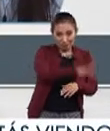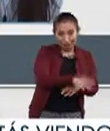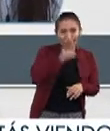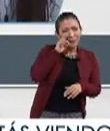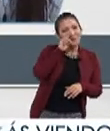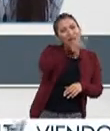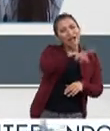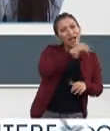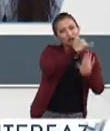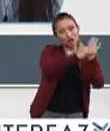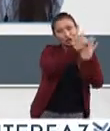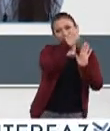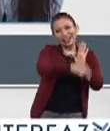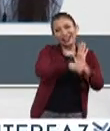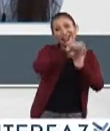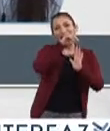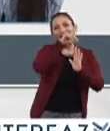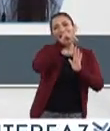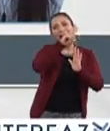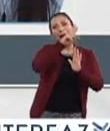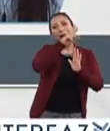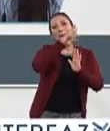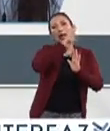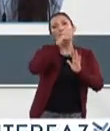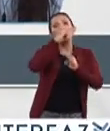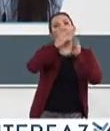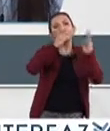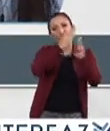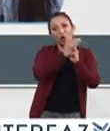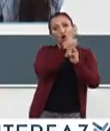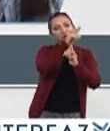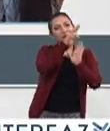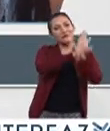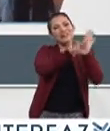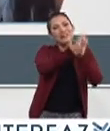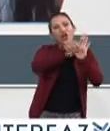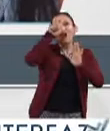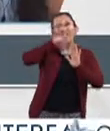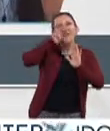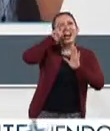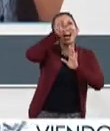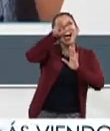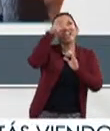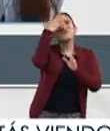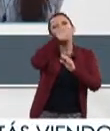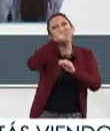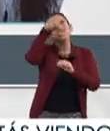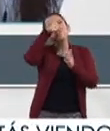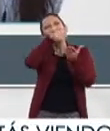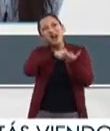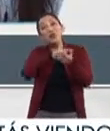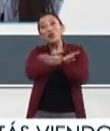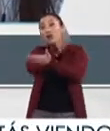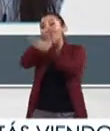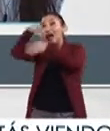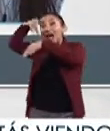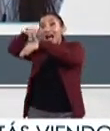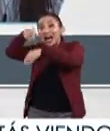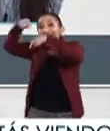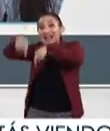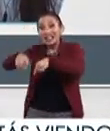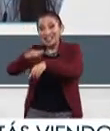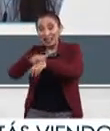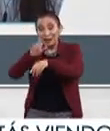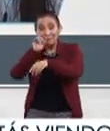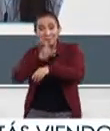yo veía a un youtuber que se llama Alan por el Mundo y tenía videos de Quebec. Y yo decía, ay, está bien bonito. Y así, cuando llegué con una